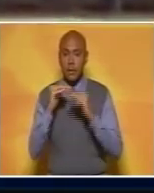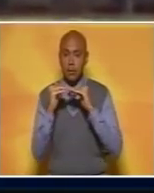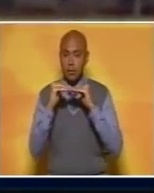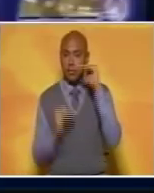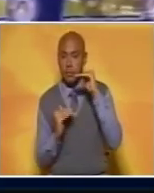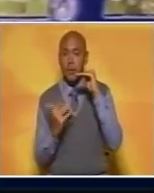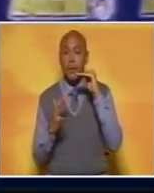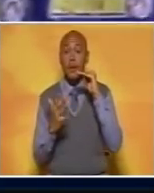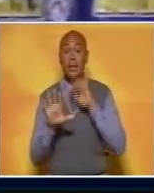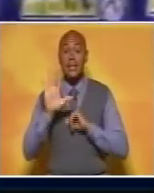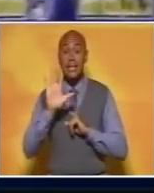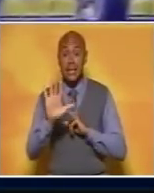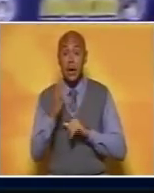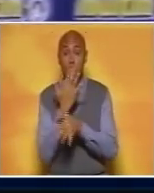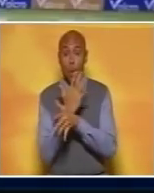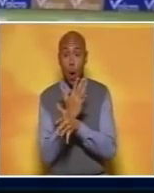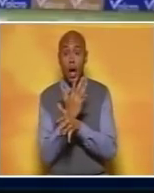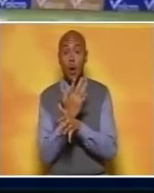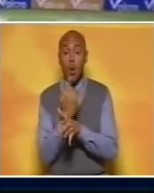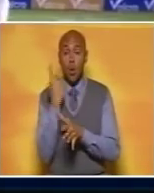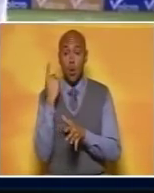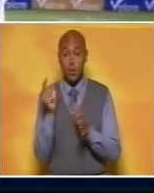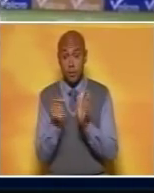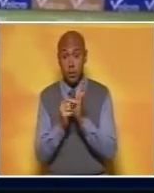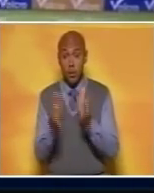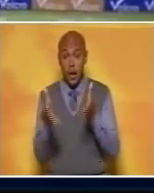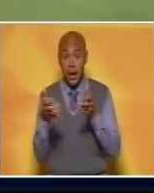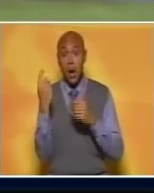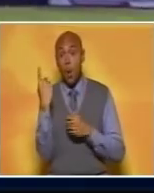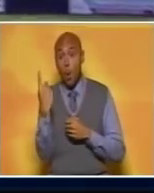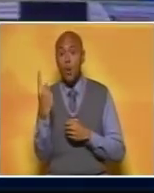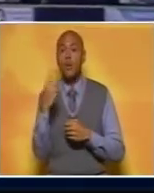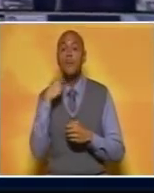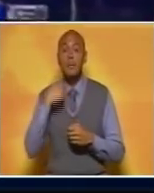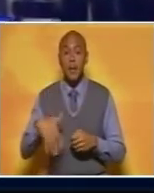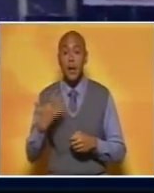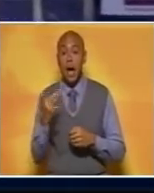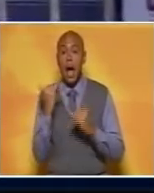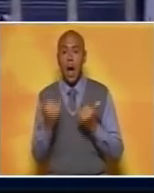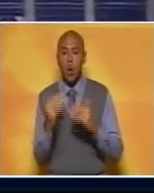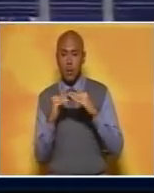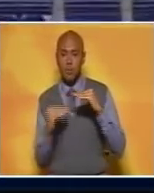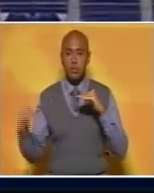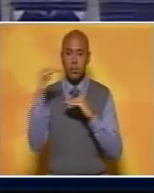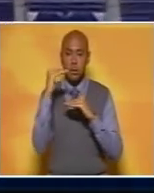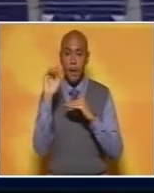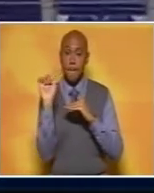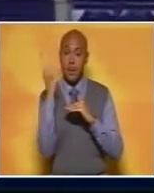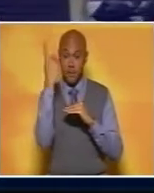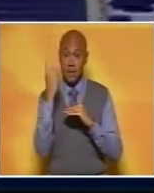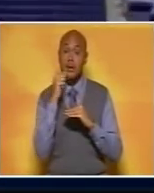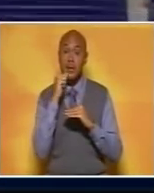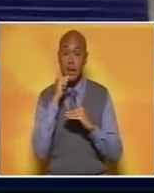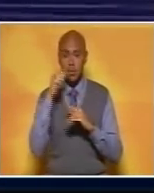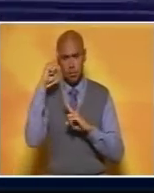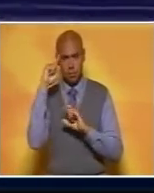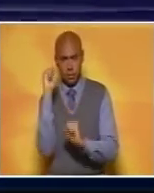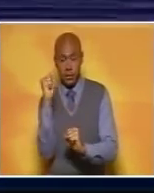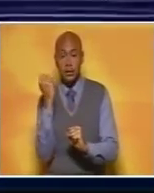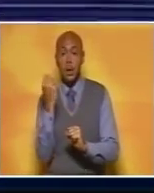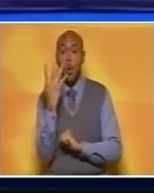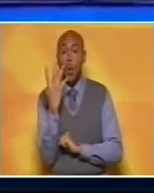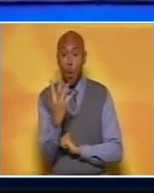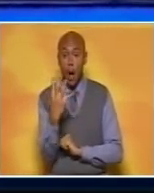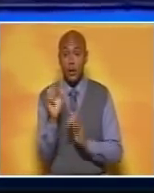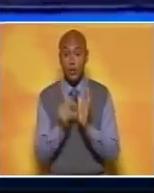Con 5 juegos ganados y 1 juego perdido, las Águilas del Zulia lideran la tabla de posiciones y los Navegantes, con 4 ganados y